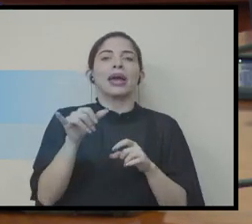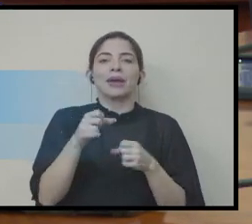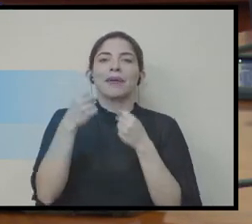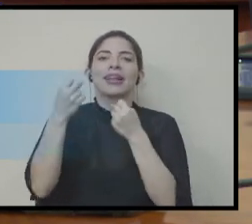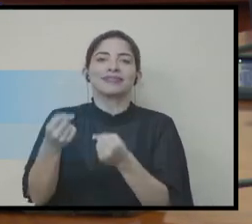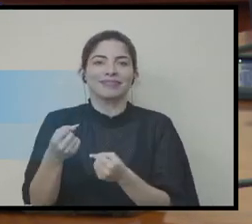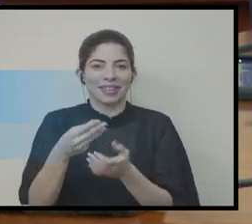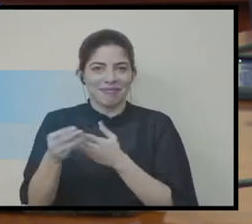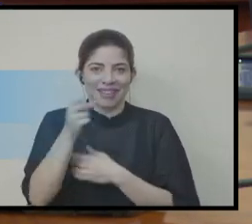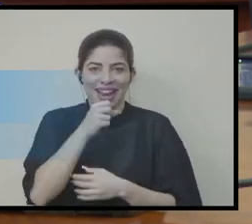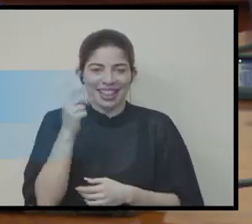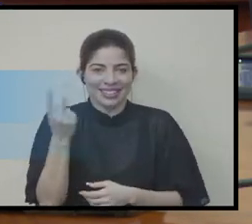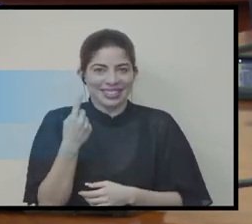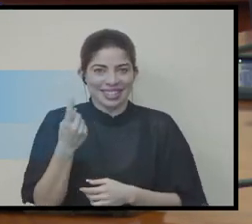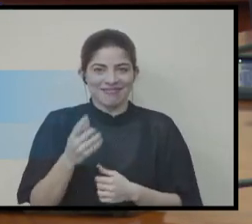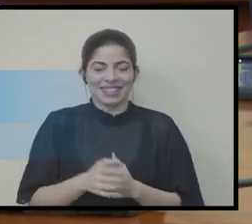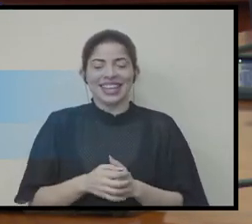pasaba.